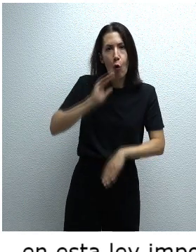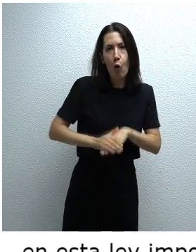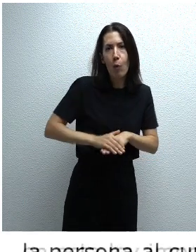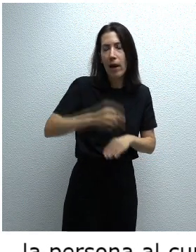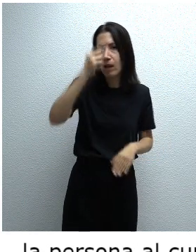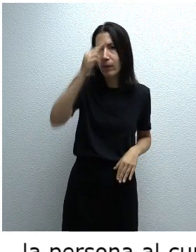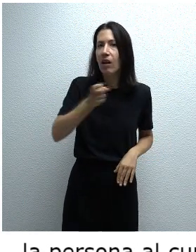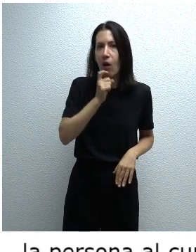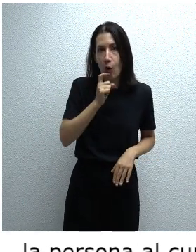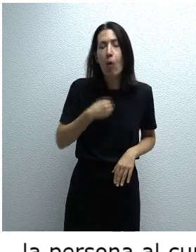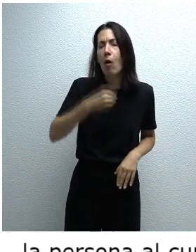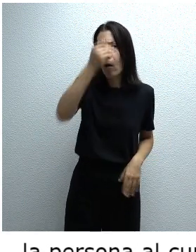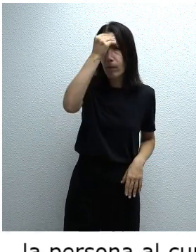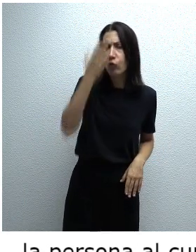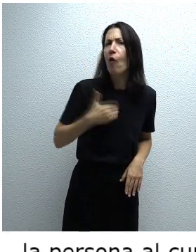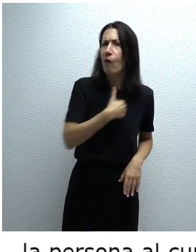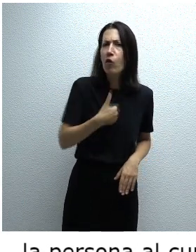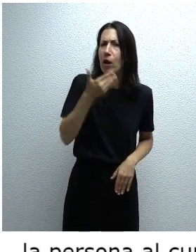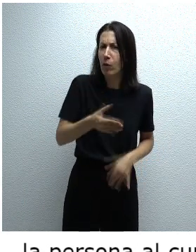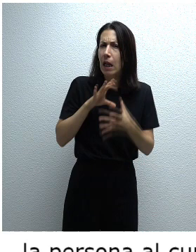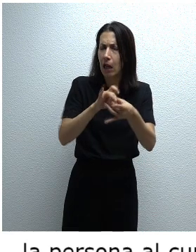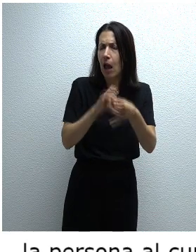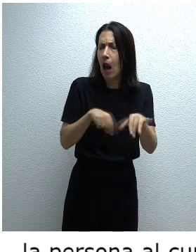que ver mucho con esta ley.